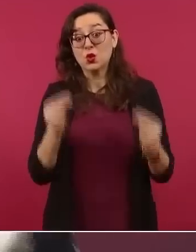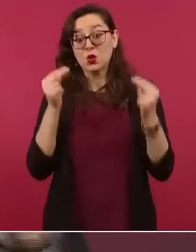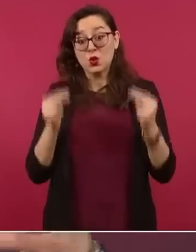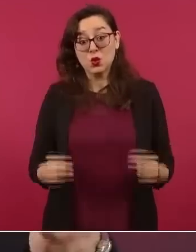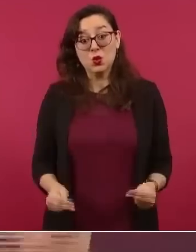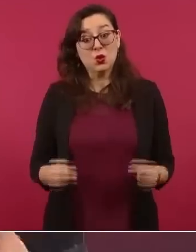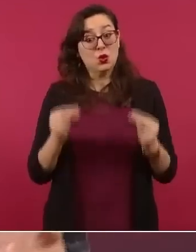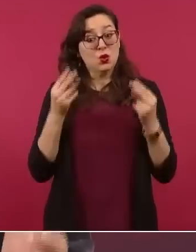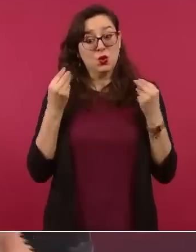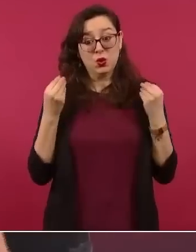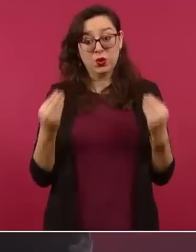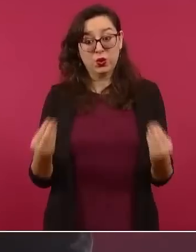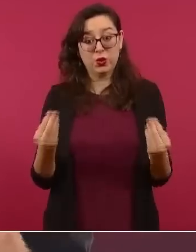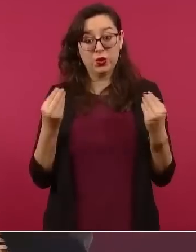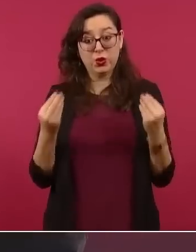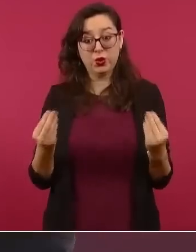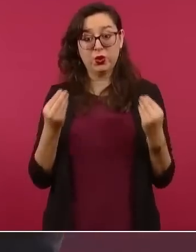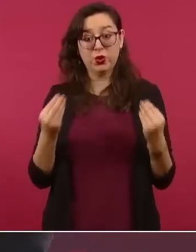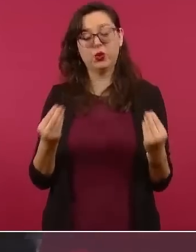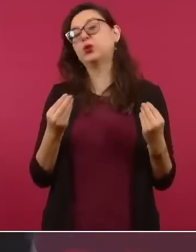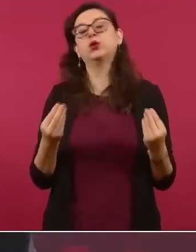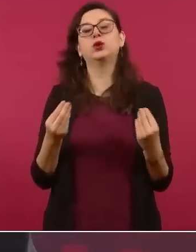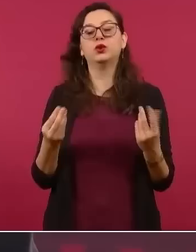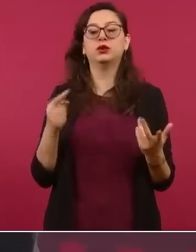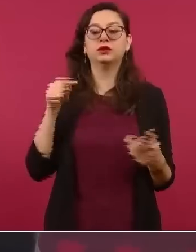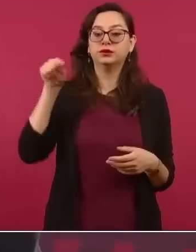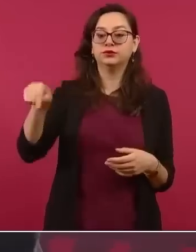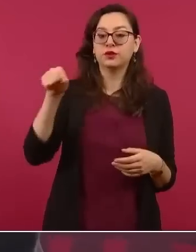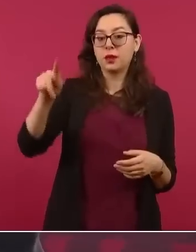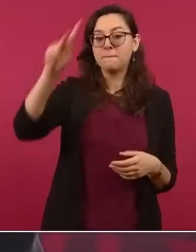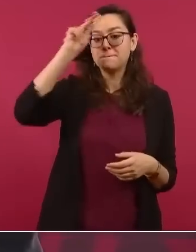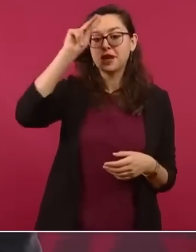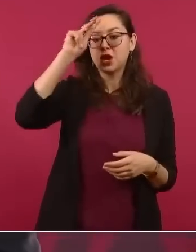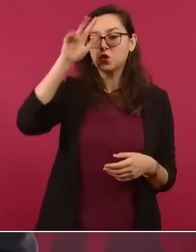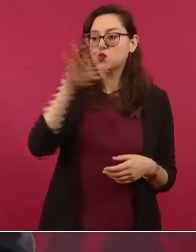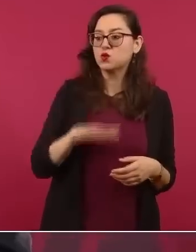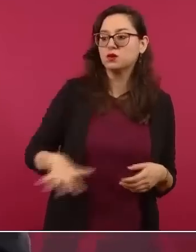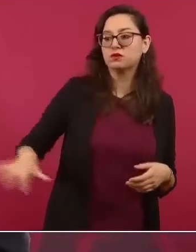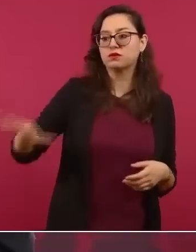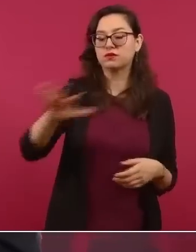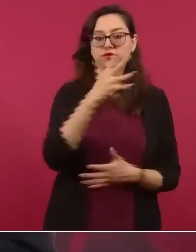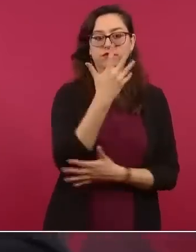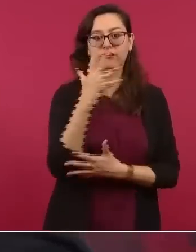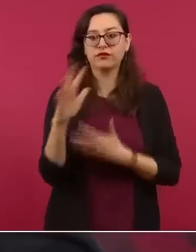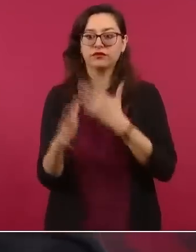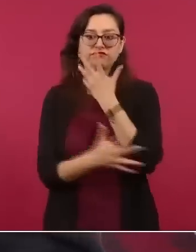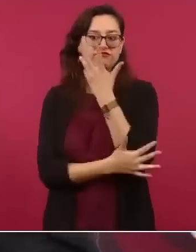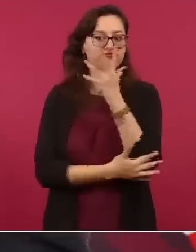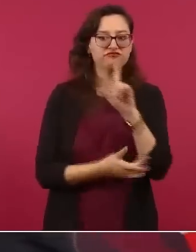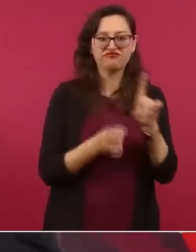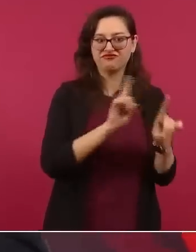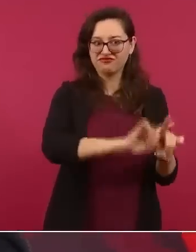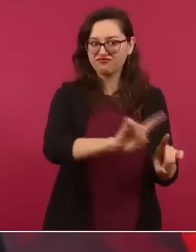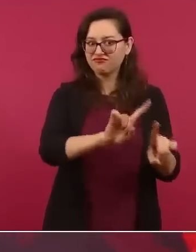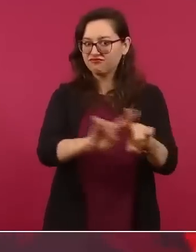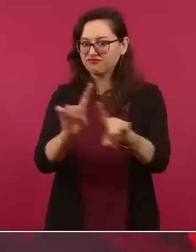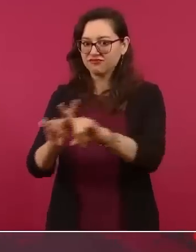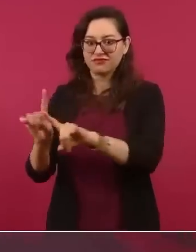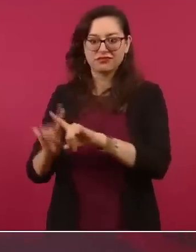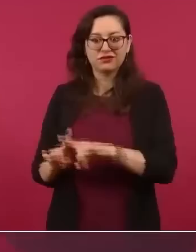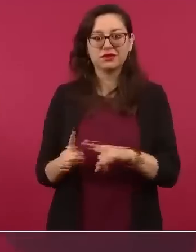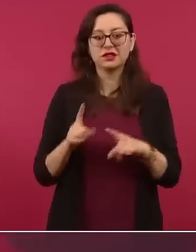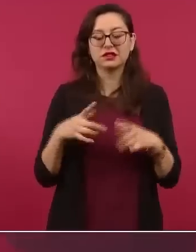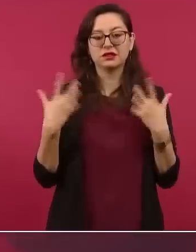porque es un país con muchos recursos naturales y esos recursos naturales son